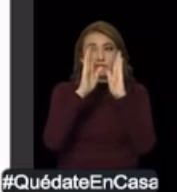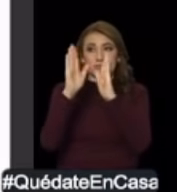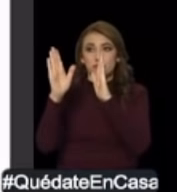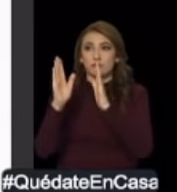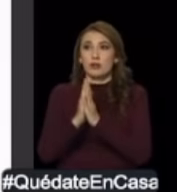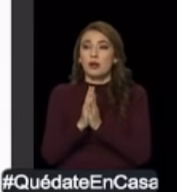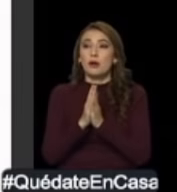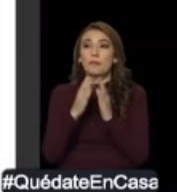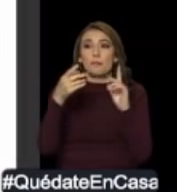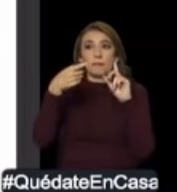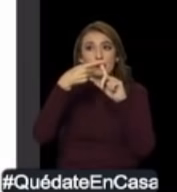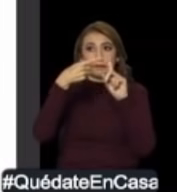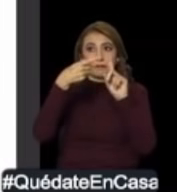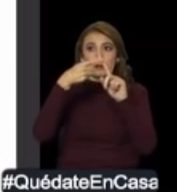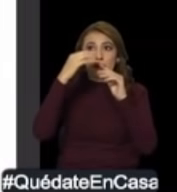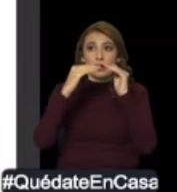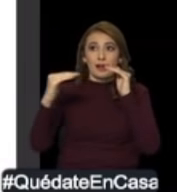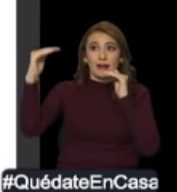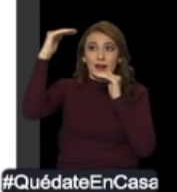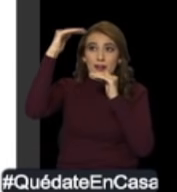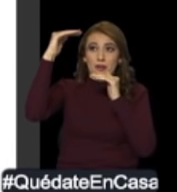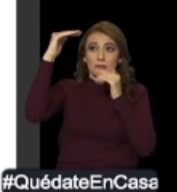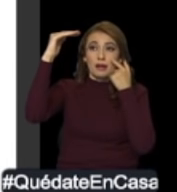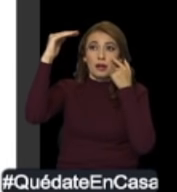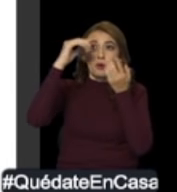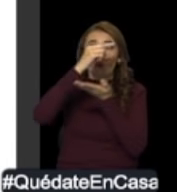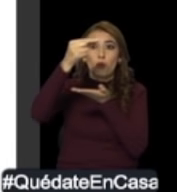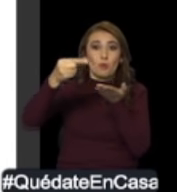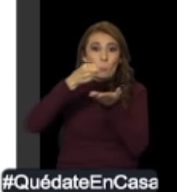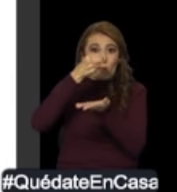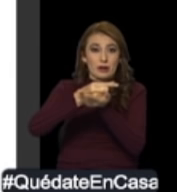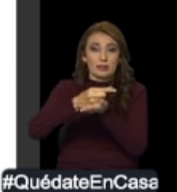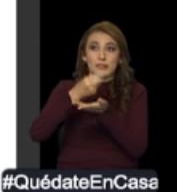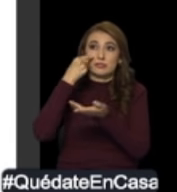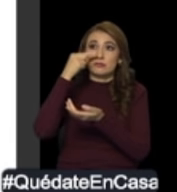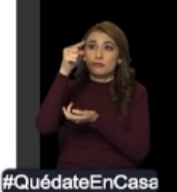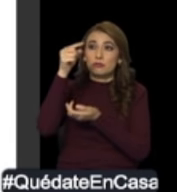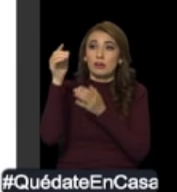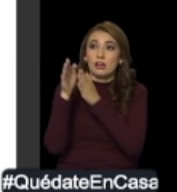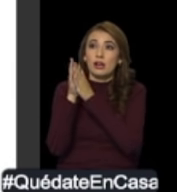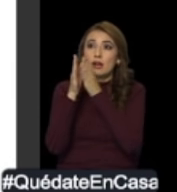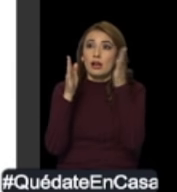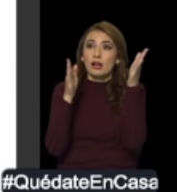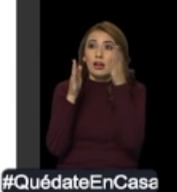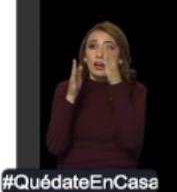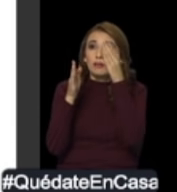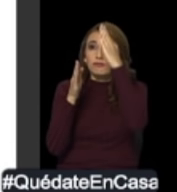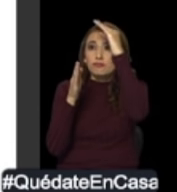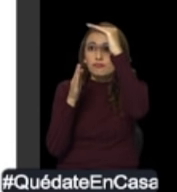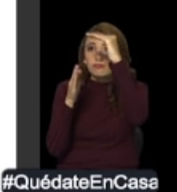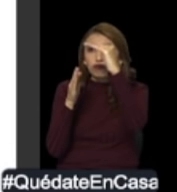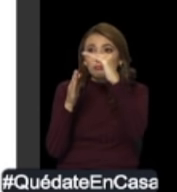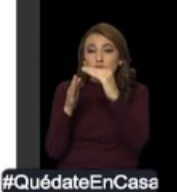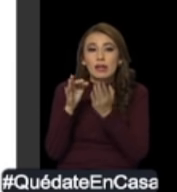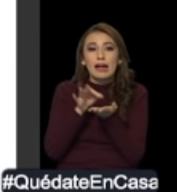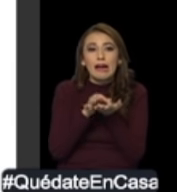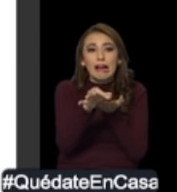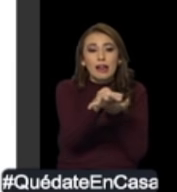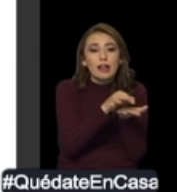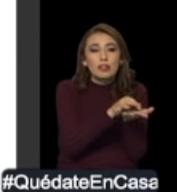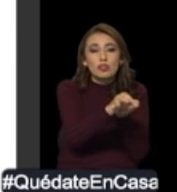En primer lugar, tenemos en la parte de arriba la provincia de Guayas. Al lado izquierdo ustedes ven el cantón